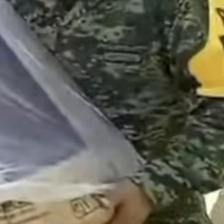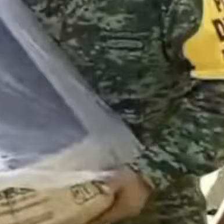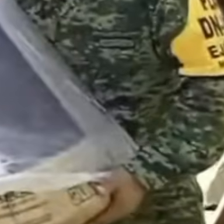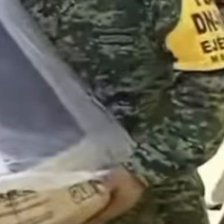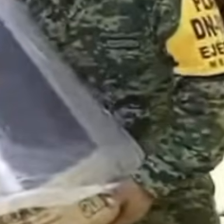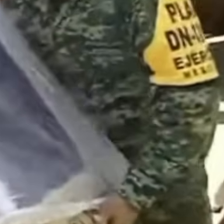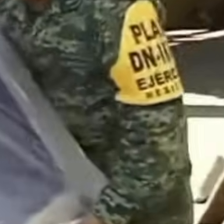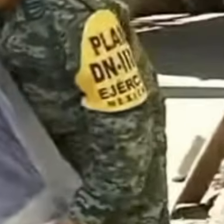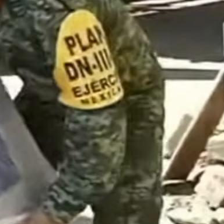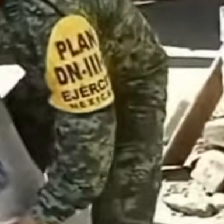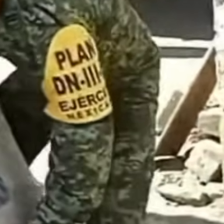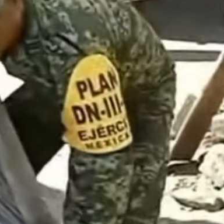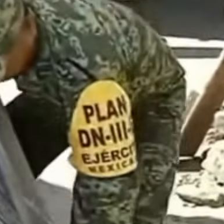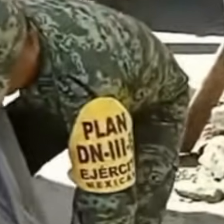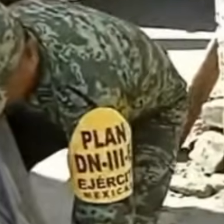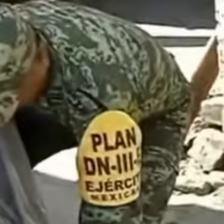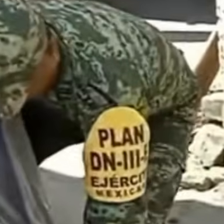Y ofrezco disculpa por